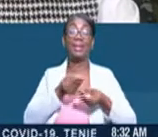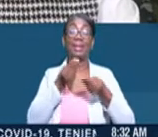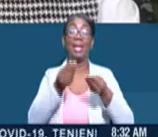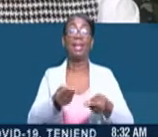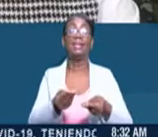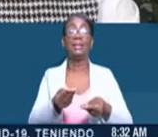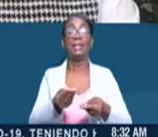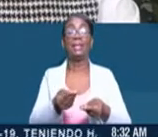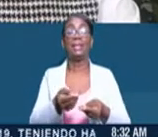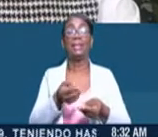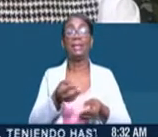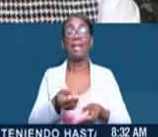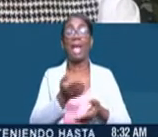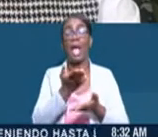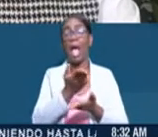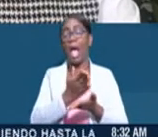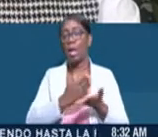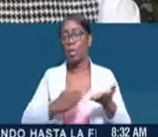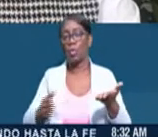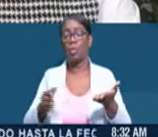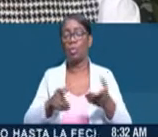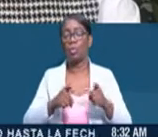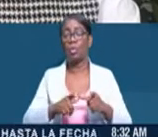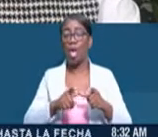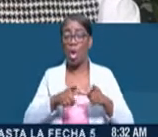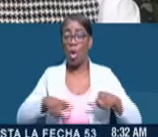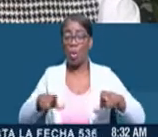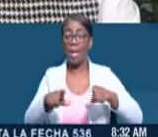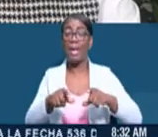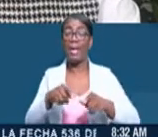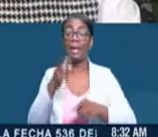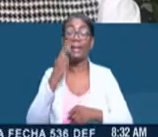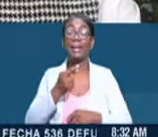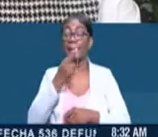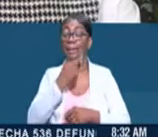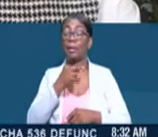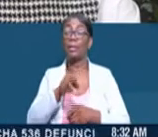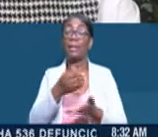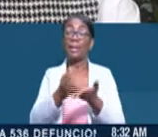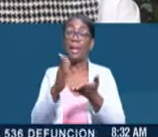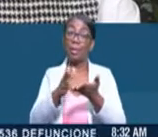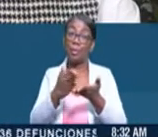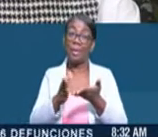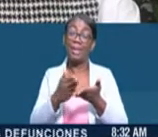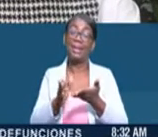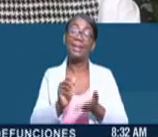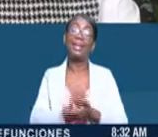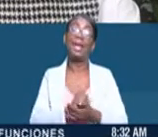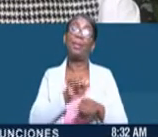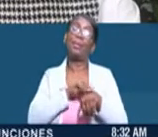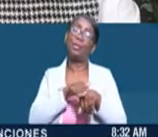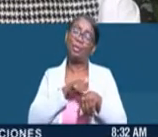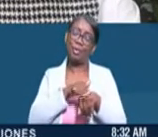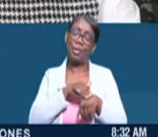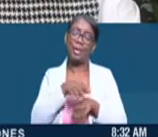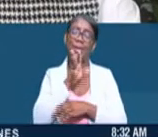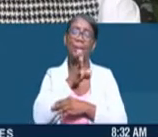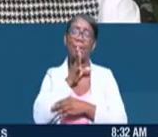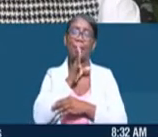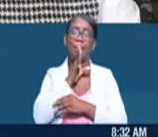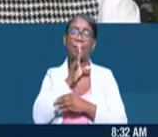la recomendación de algún lugar que lo envíe por delivery en estos momentos, estoy dispuesto a probarlo. Flor, porfa, para que nos hables un poco